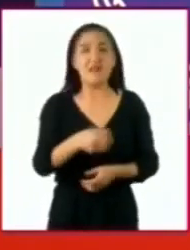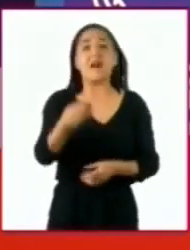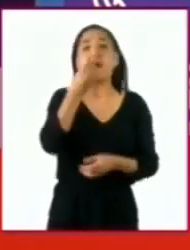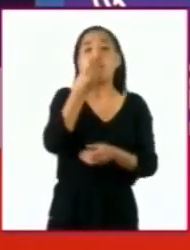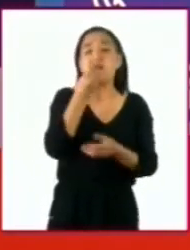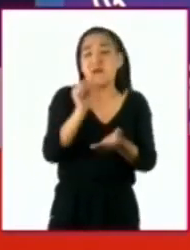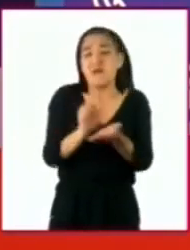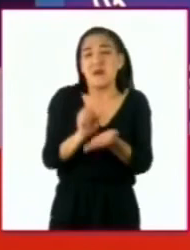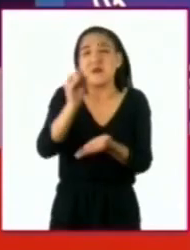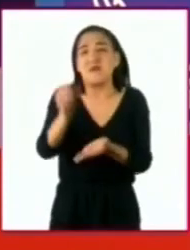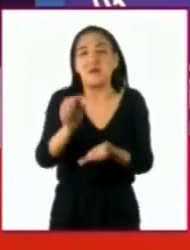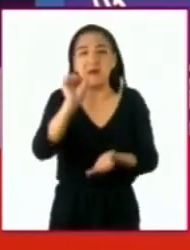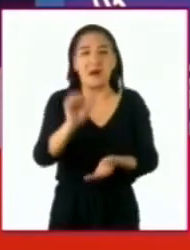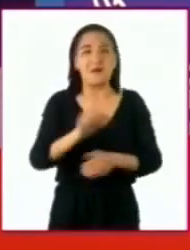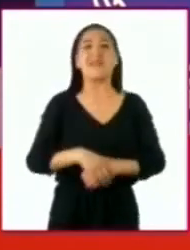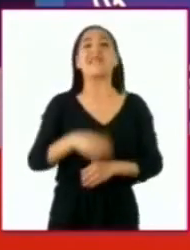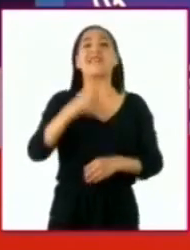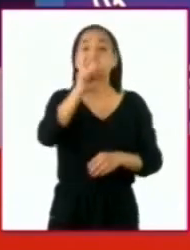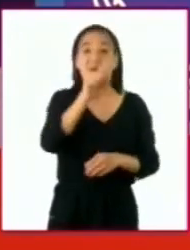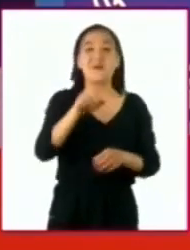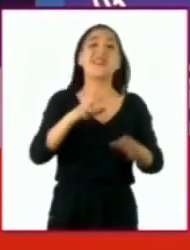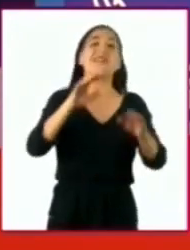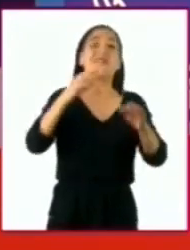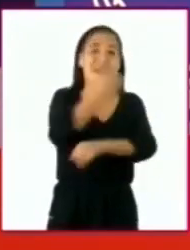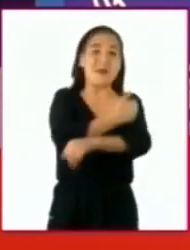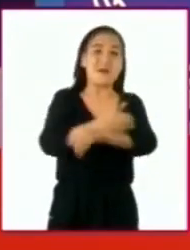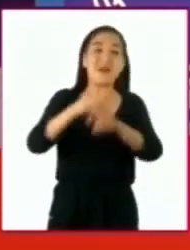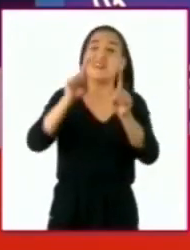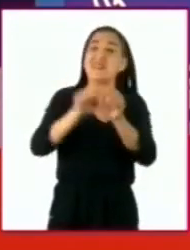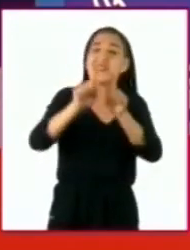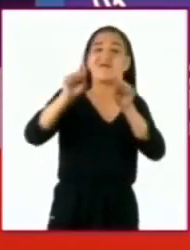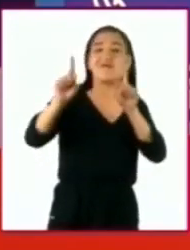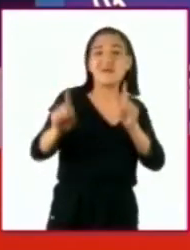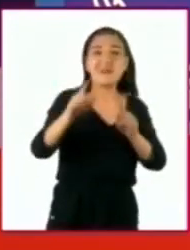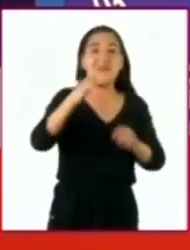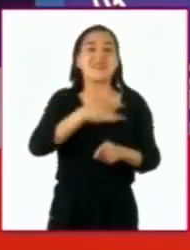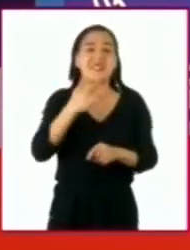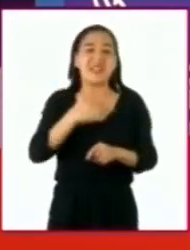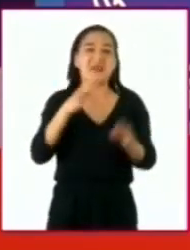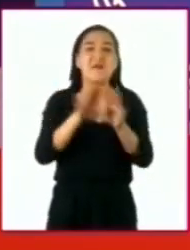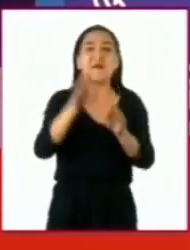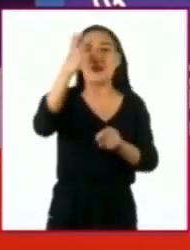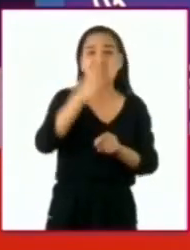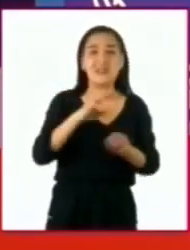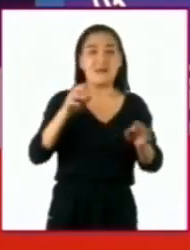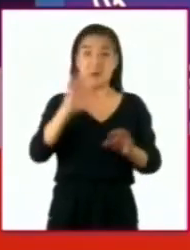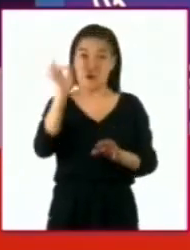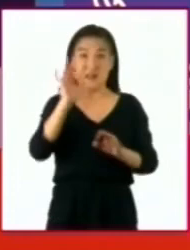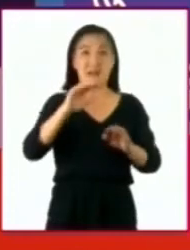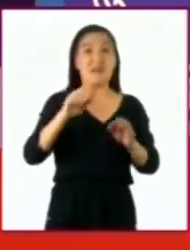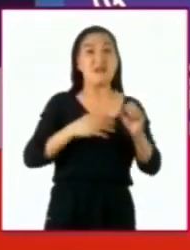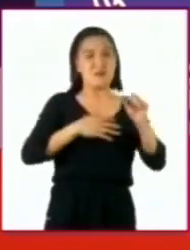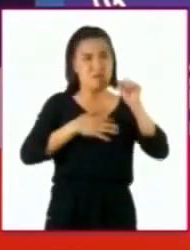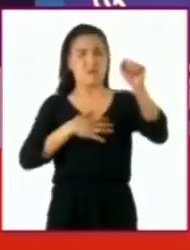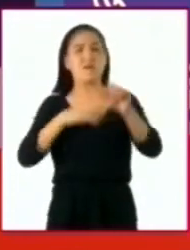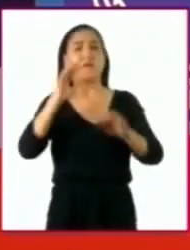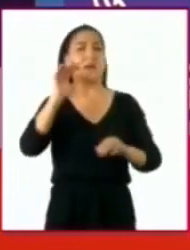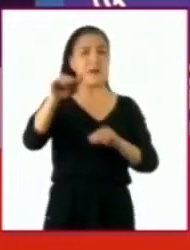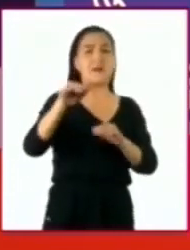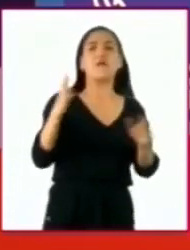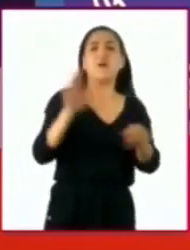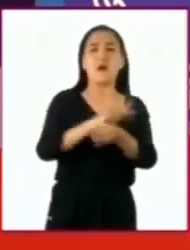y muchas veces lejos de su familia, y que si protestaban eran severamente castigados,